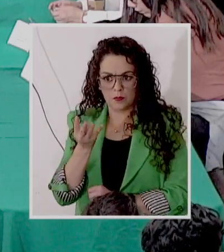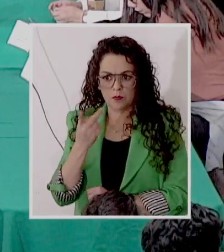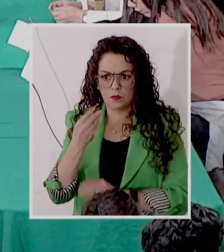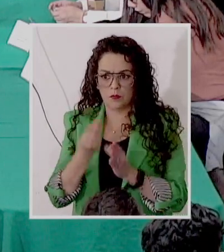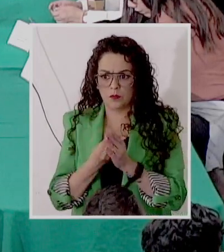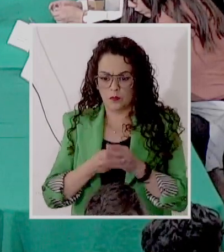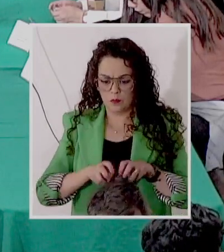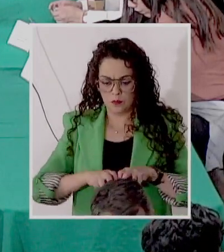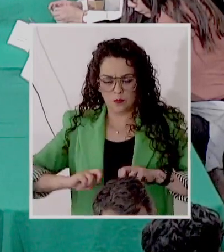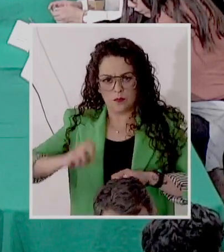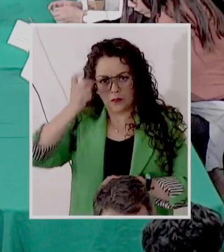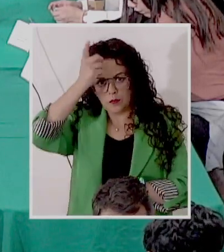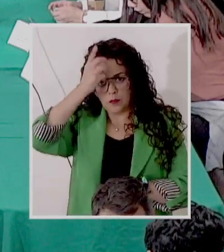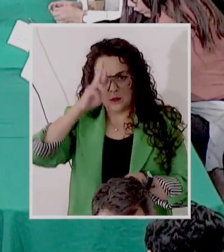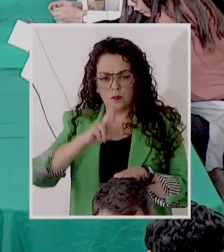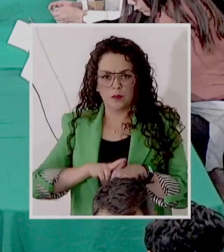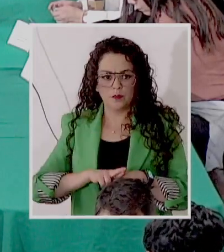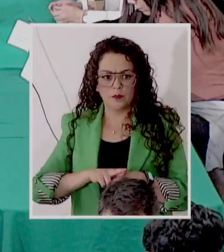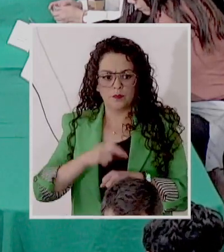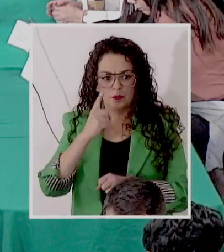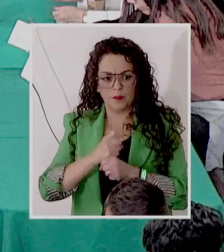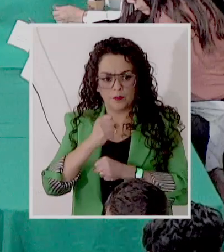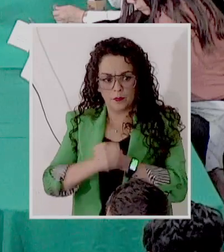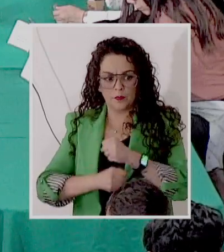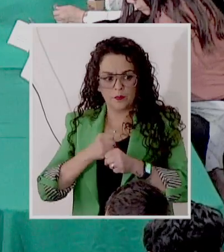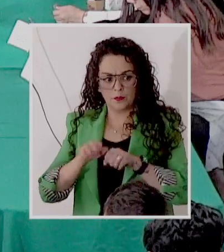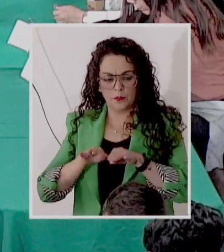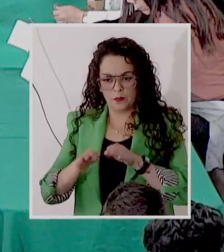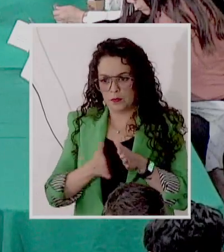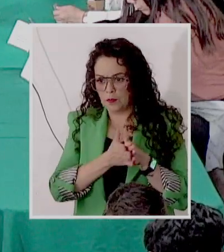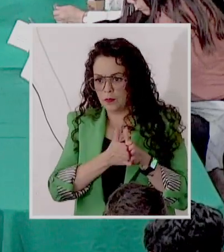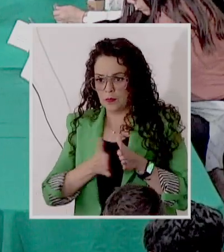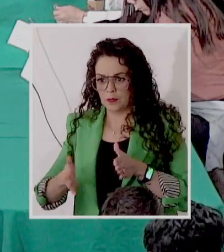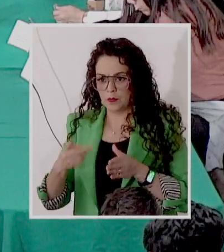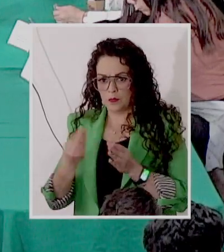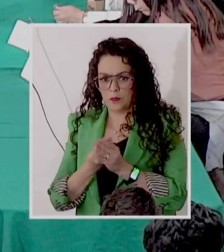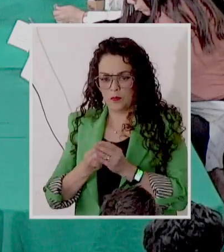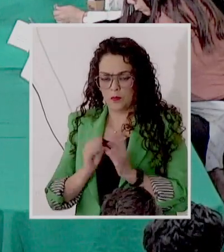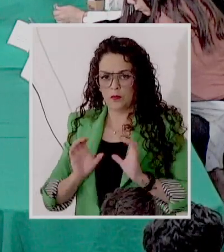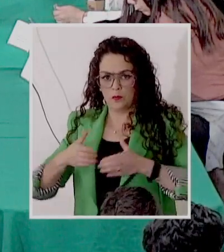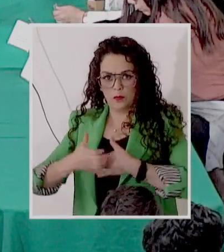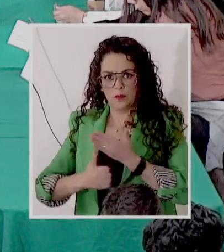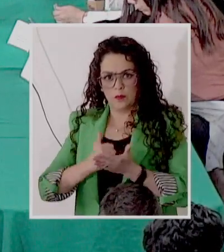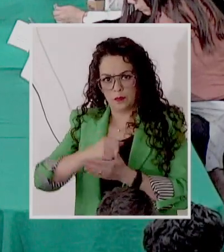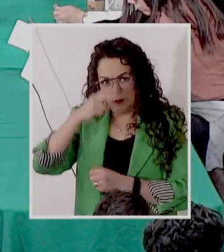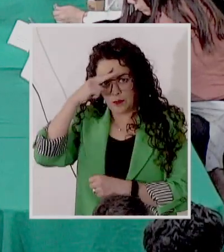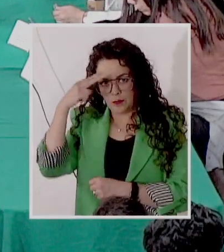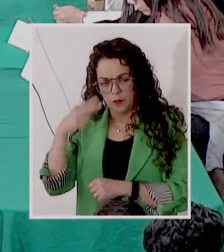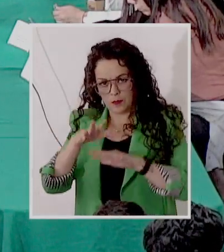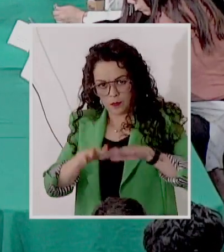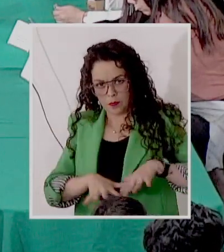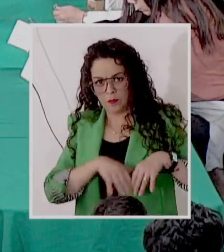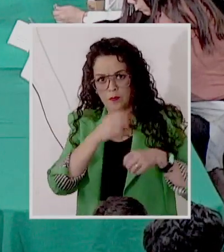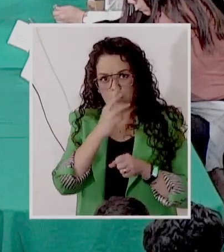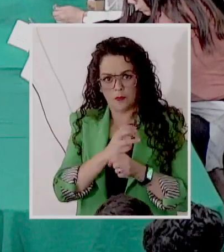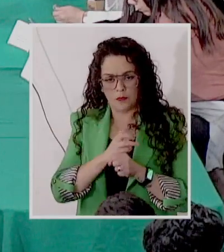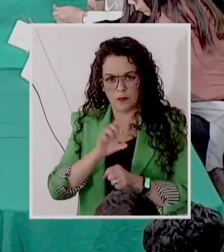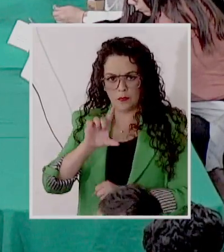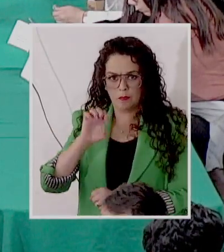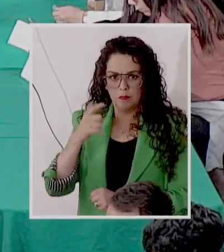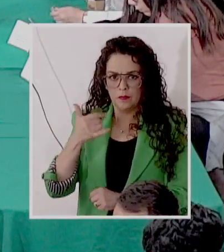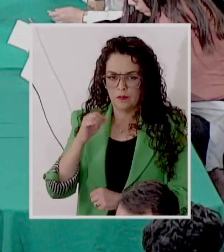mesa directiva del primer año de ejercicio del Congreso de la Ciudad de México, tercera